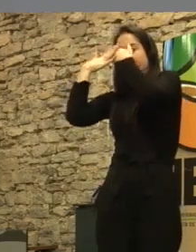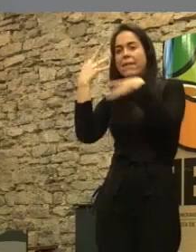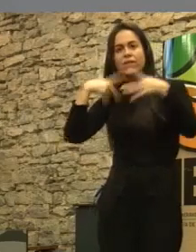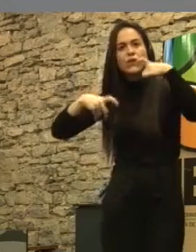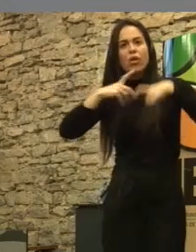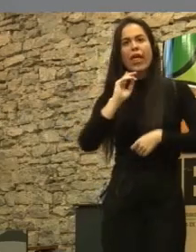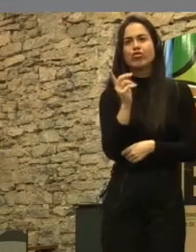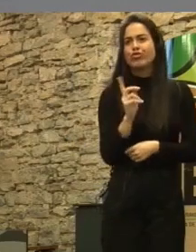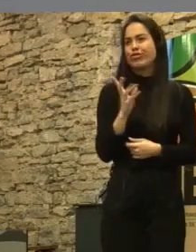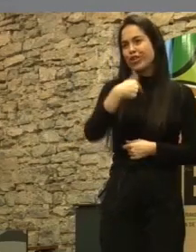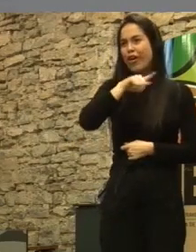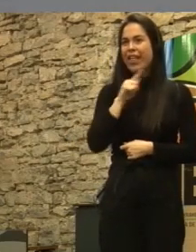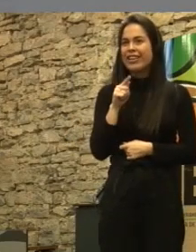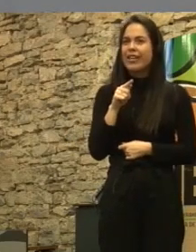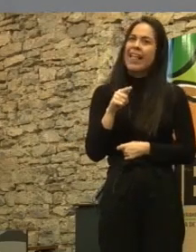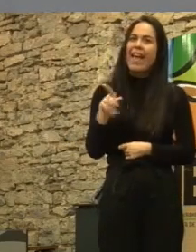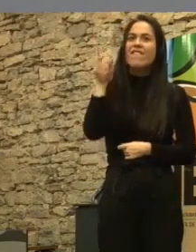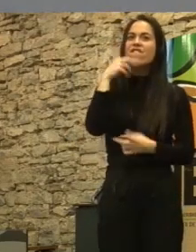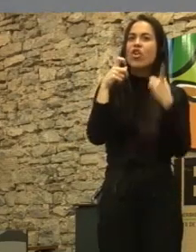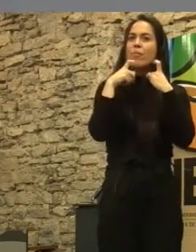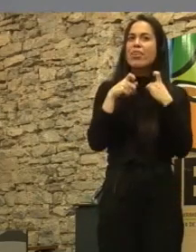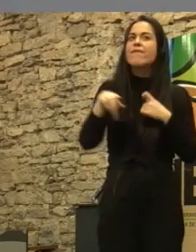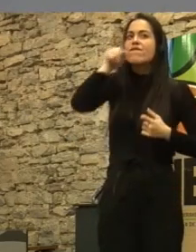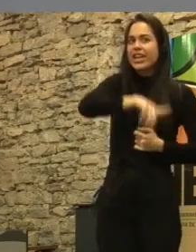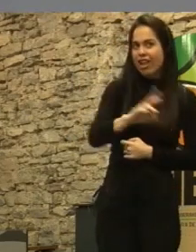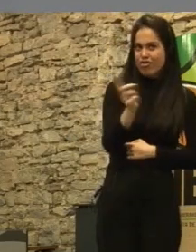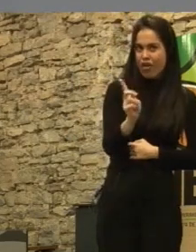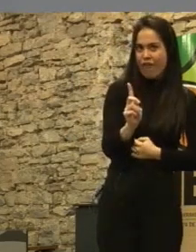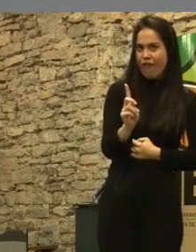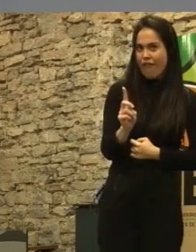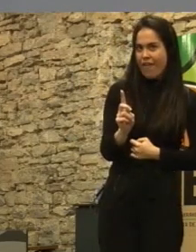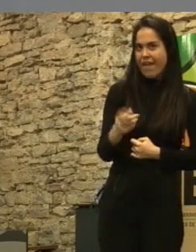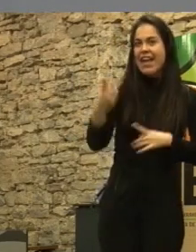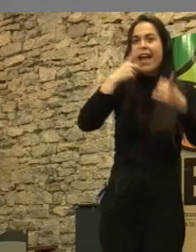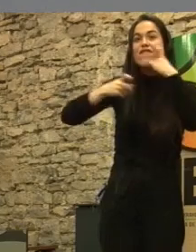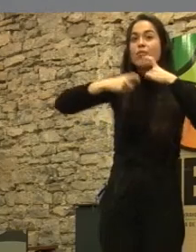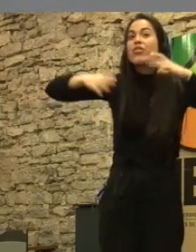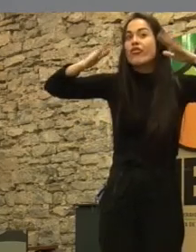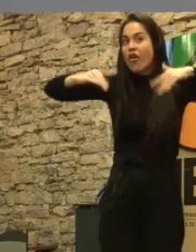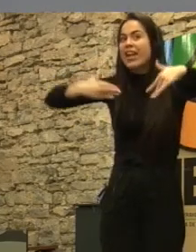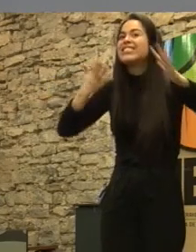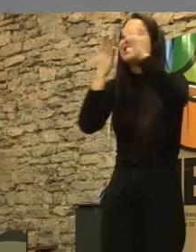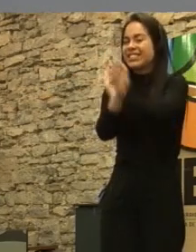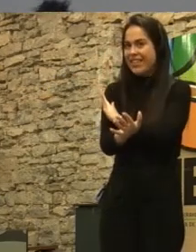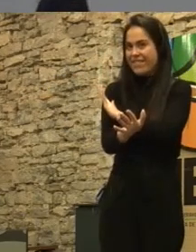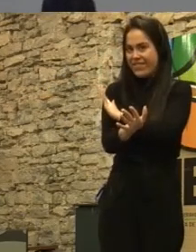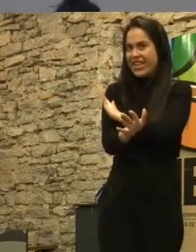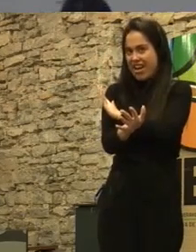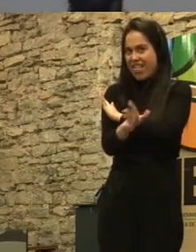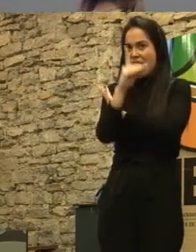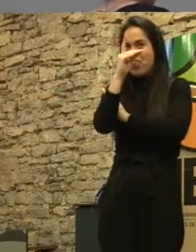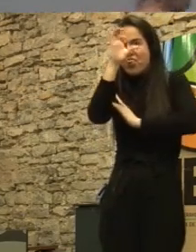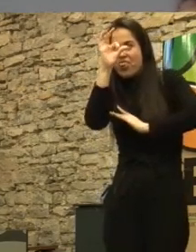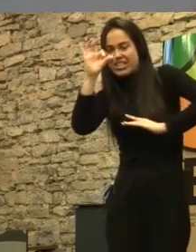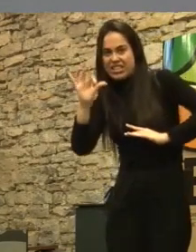eso que pensamos y que llamamos fake news, sino la desinformación es todo lo que nos rodea. De hecho, el principal vector de entrada de esa